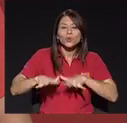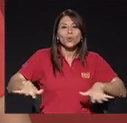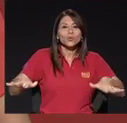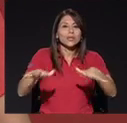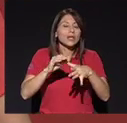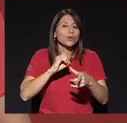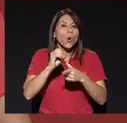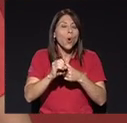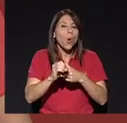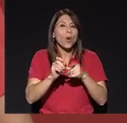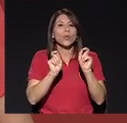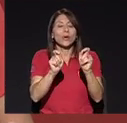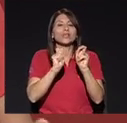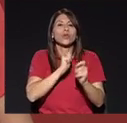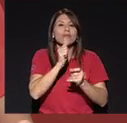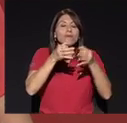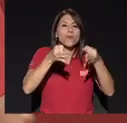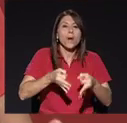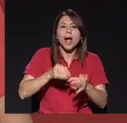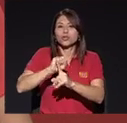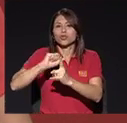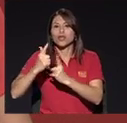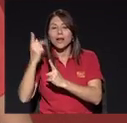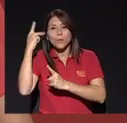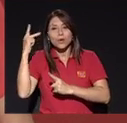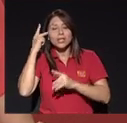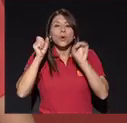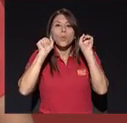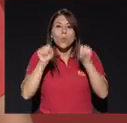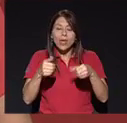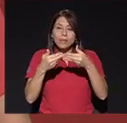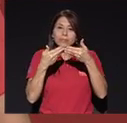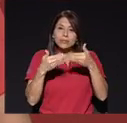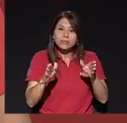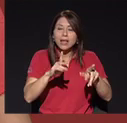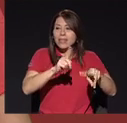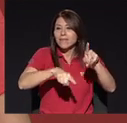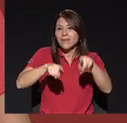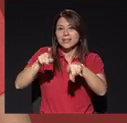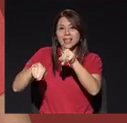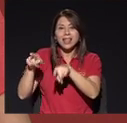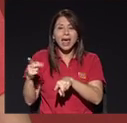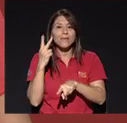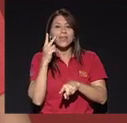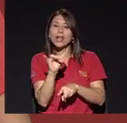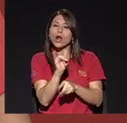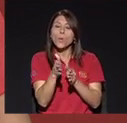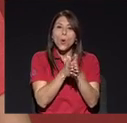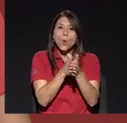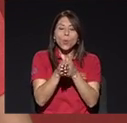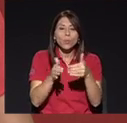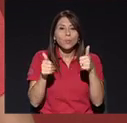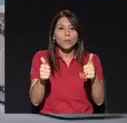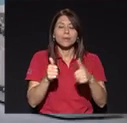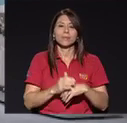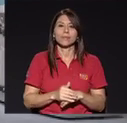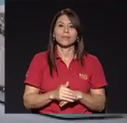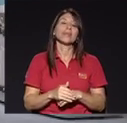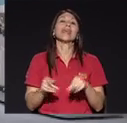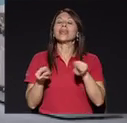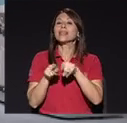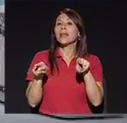una educación más informal, sociales, políticos, se dé esa apertura a esa diversidad y vista como riqueza. Partir